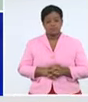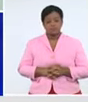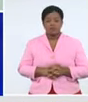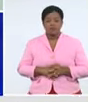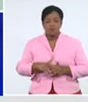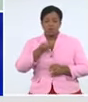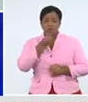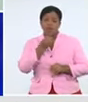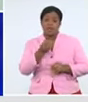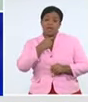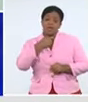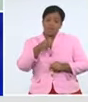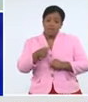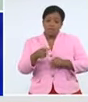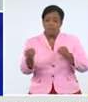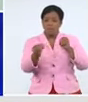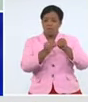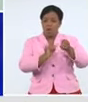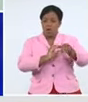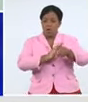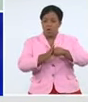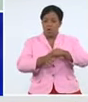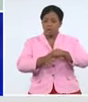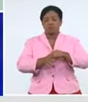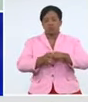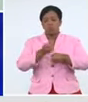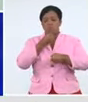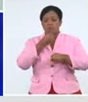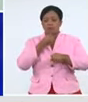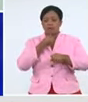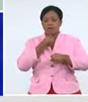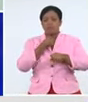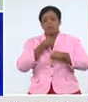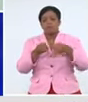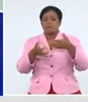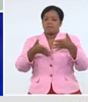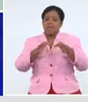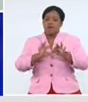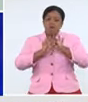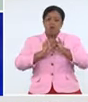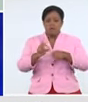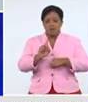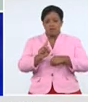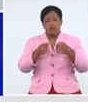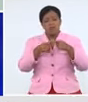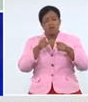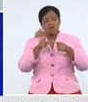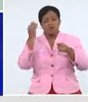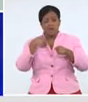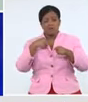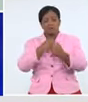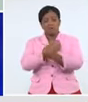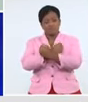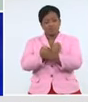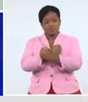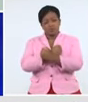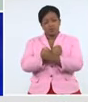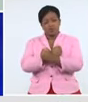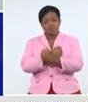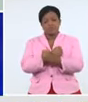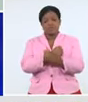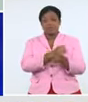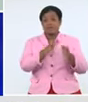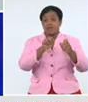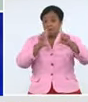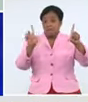muy desfavorable, pero siempre el riesgo de adquirirla existe. Ahí tenemos en pantalla ya el comportamiento de la